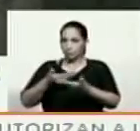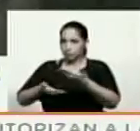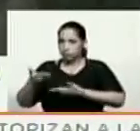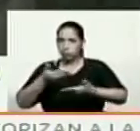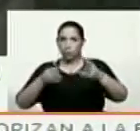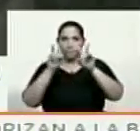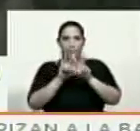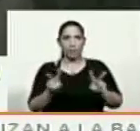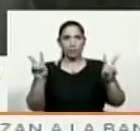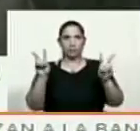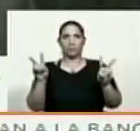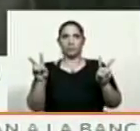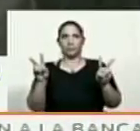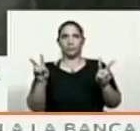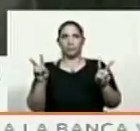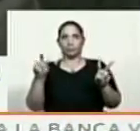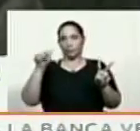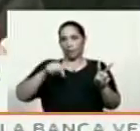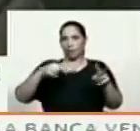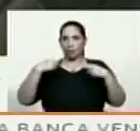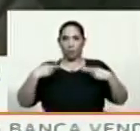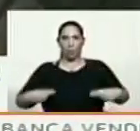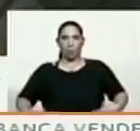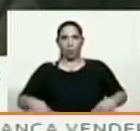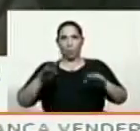pacífica en esta humanidad.